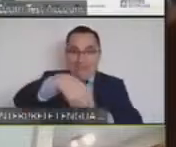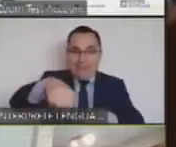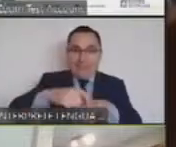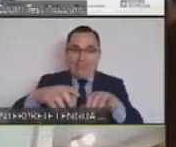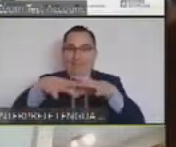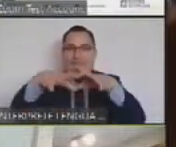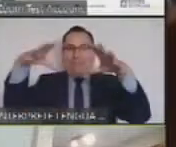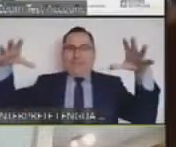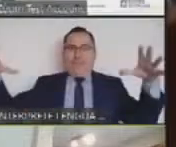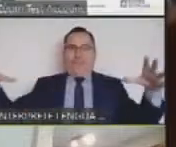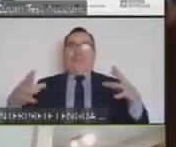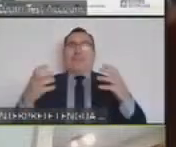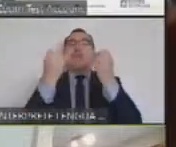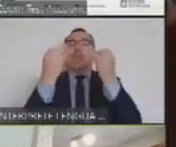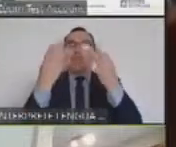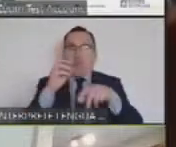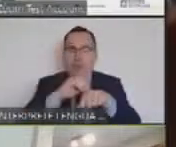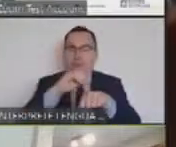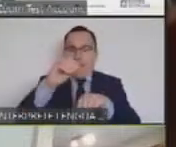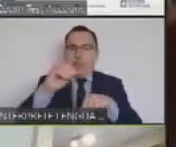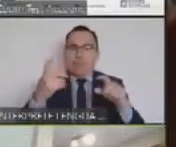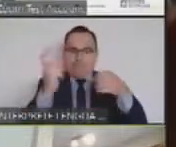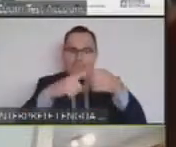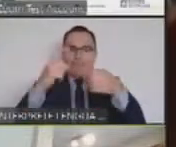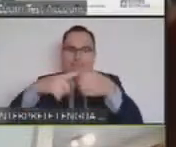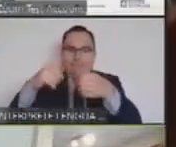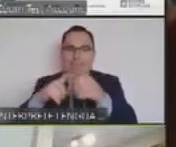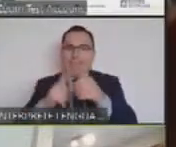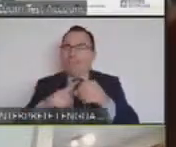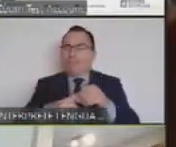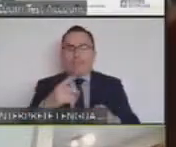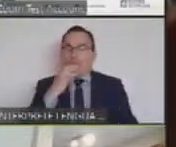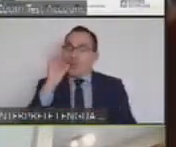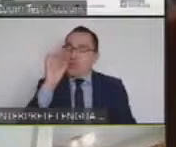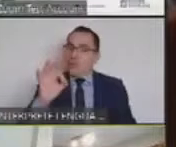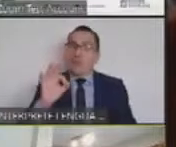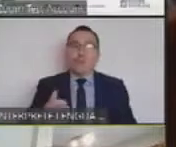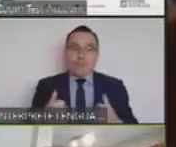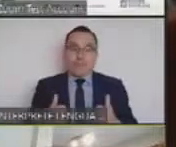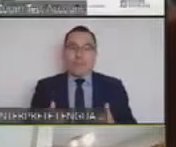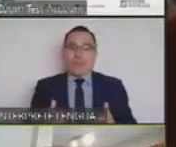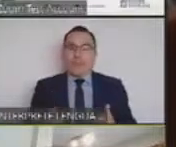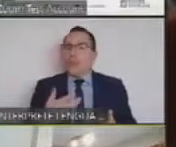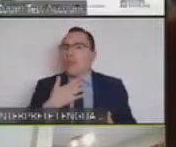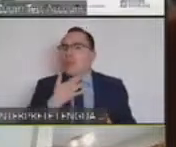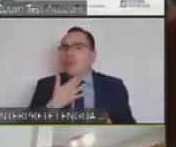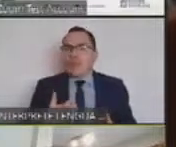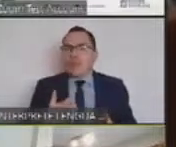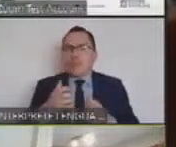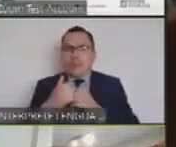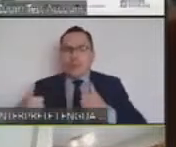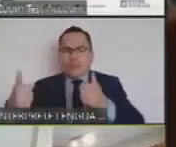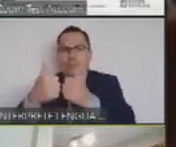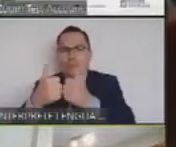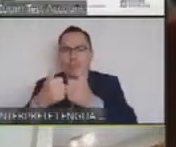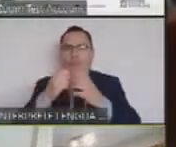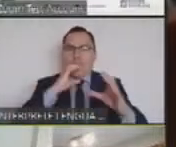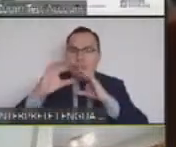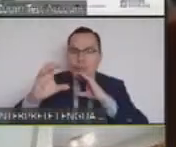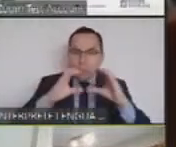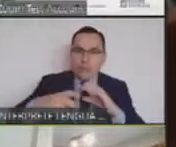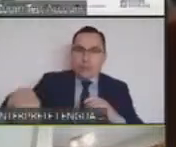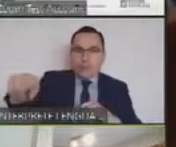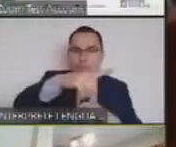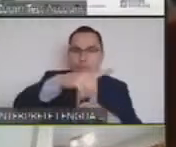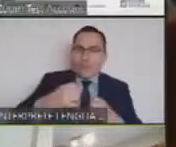como la destacada. Y eso lo digo por todo este comité de comunicaciones que